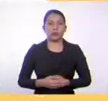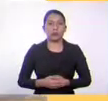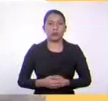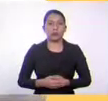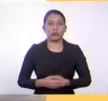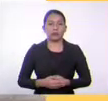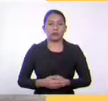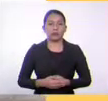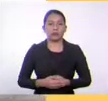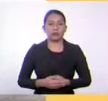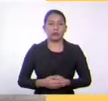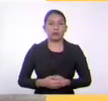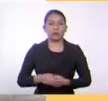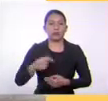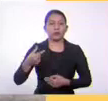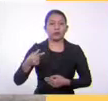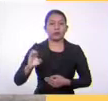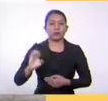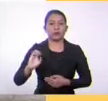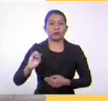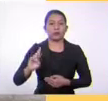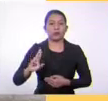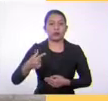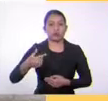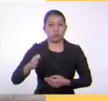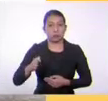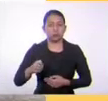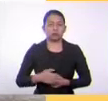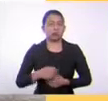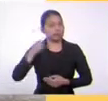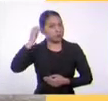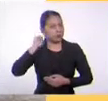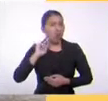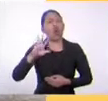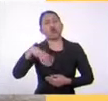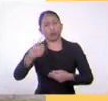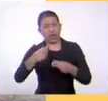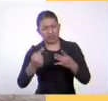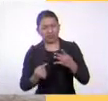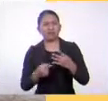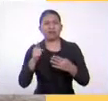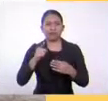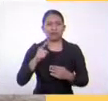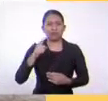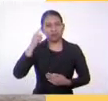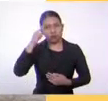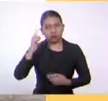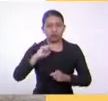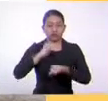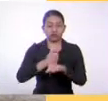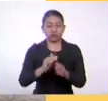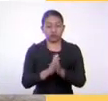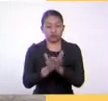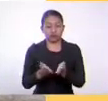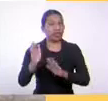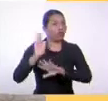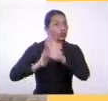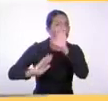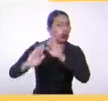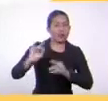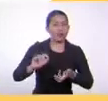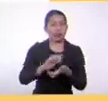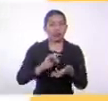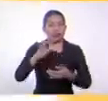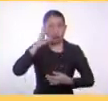George Orwell, entre otros, que adoptando este género, produjeron obras que se aventuran en el plano de los